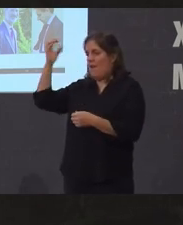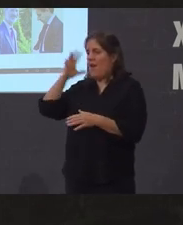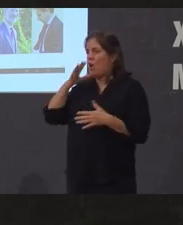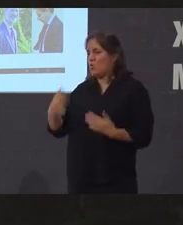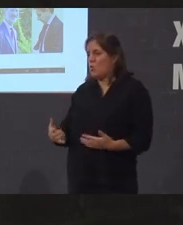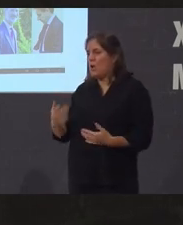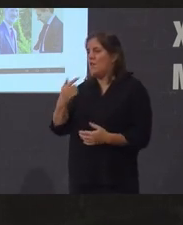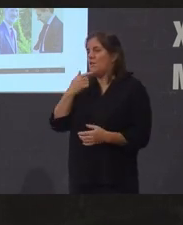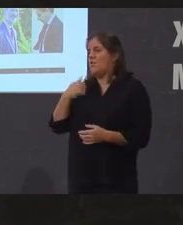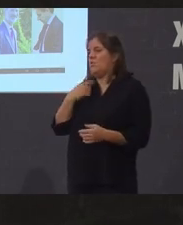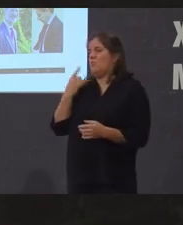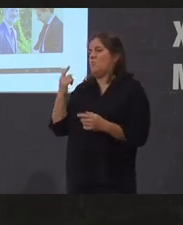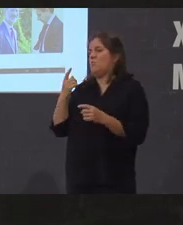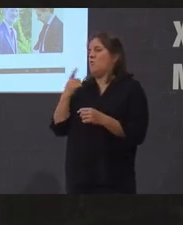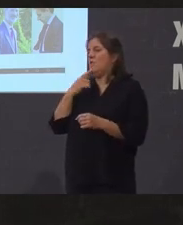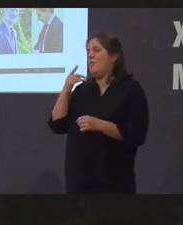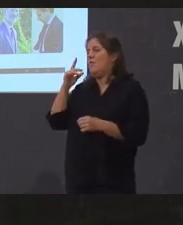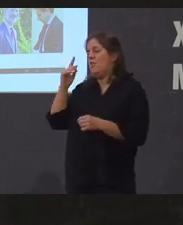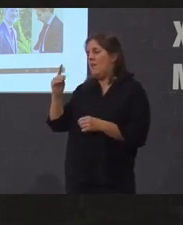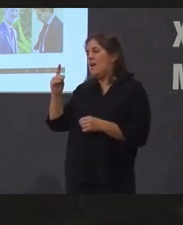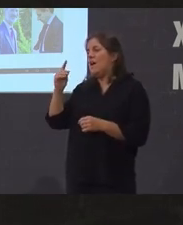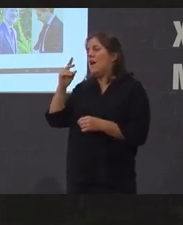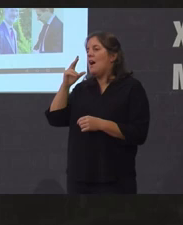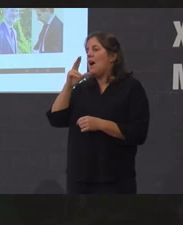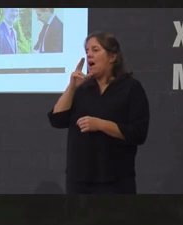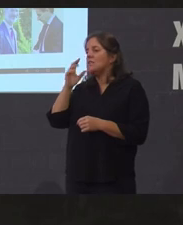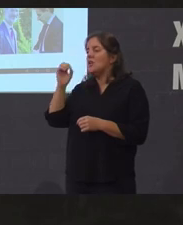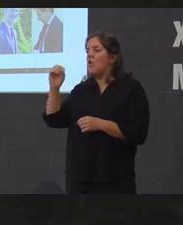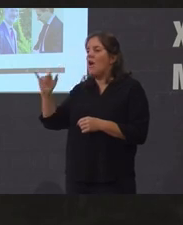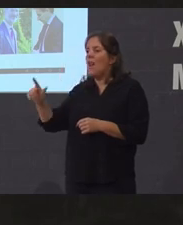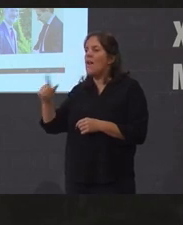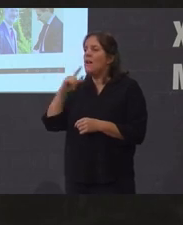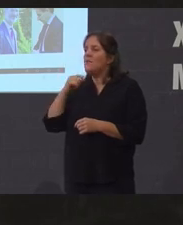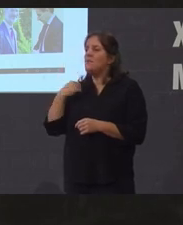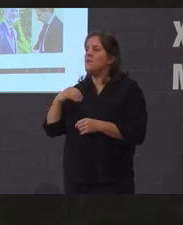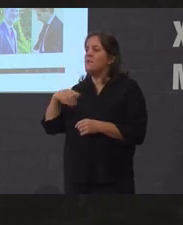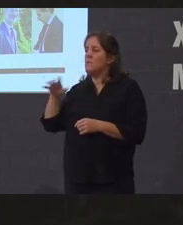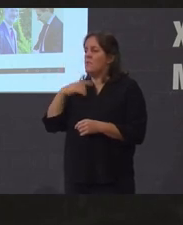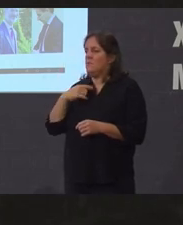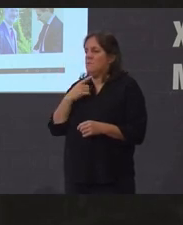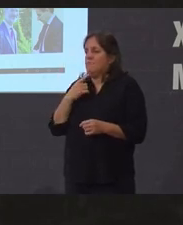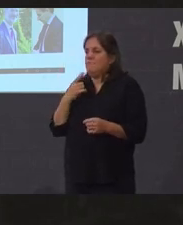de OHL con Felipe, que é escandaloso, sería escandaloso